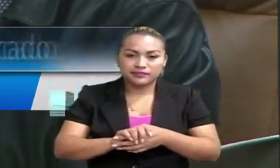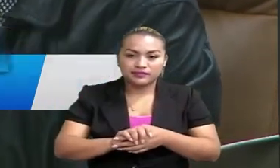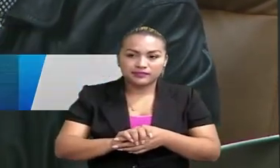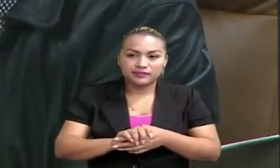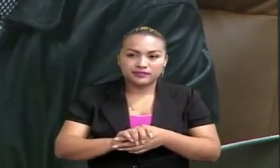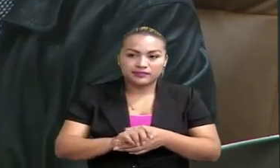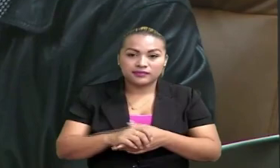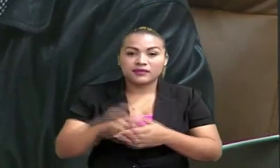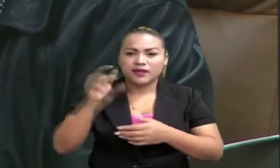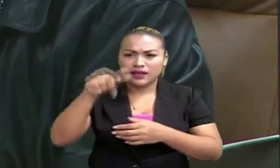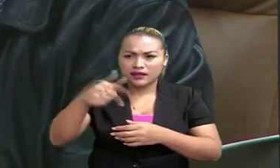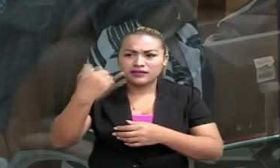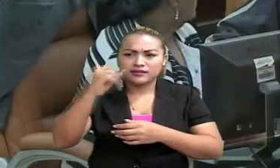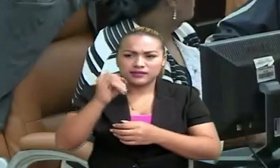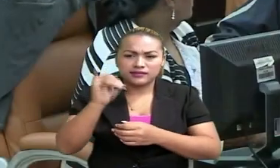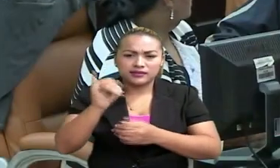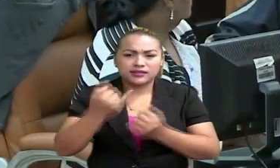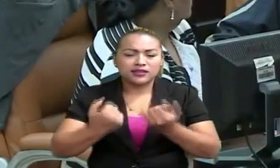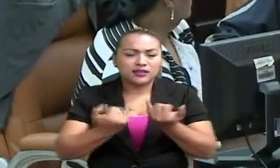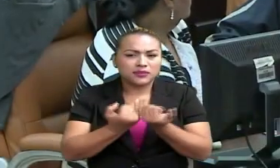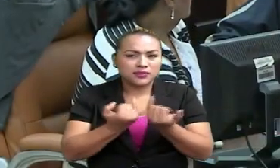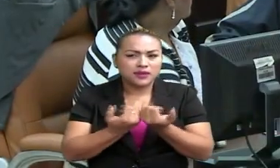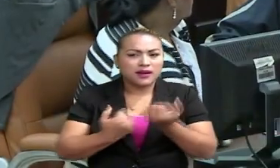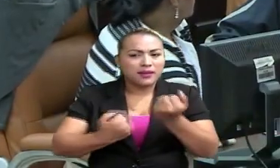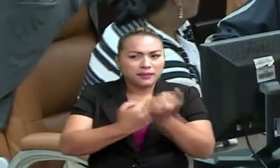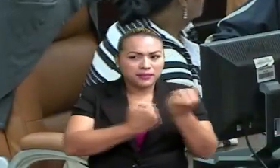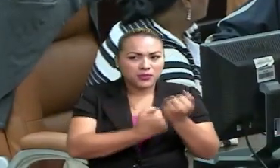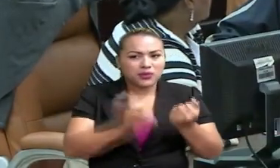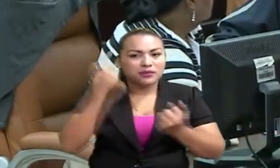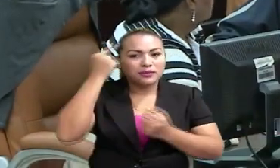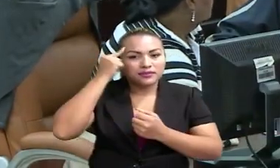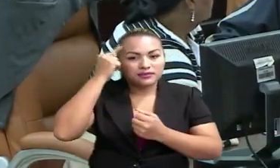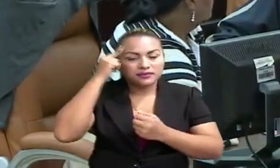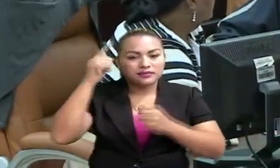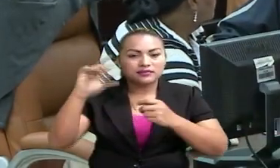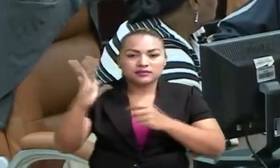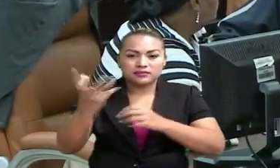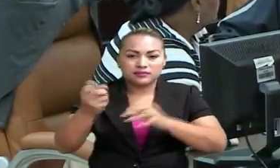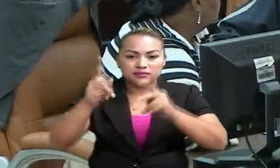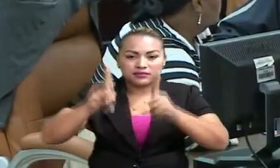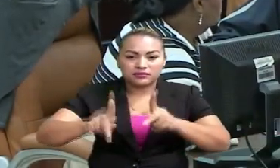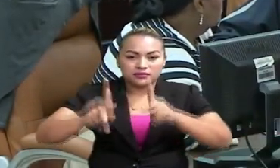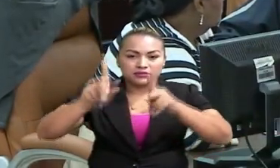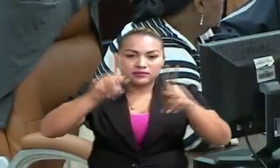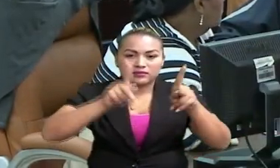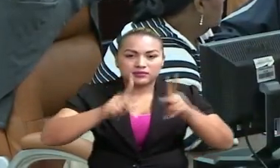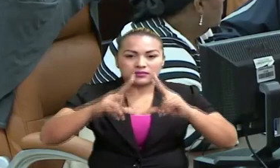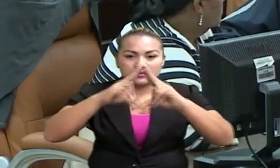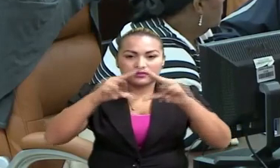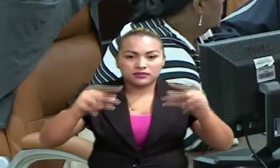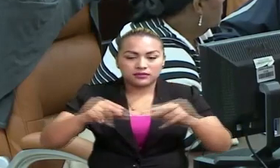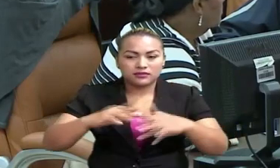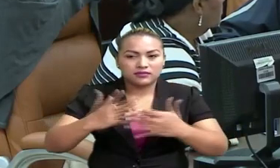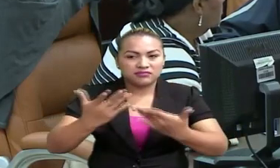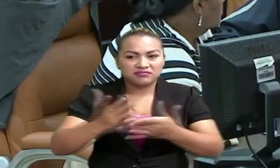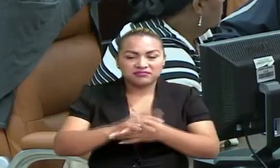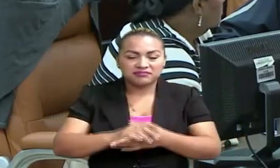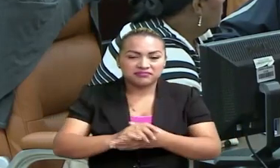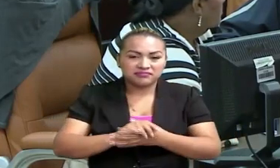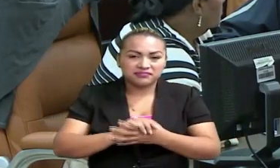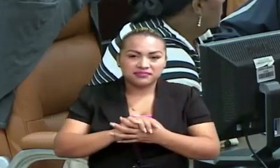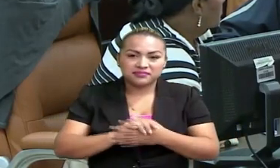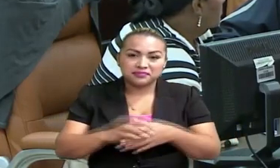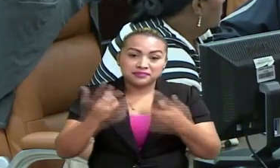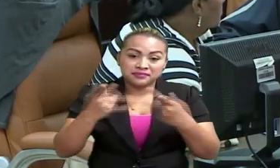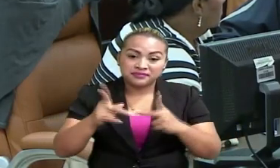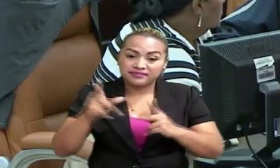Y ahí coincido con los argumentos de extemporaneidad o que no es oportuna. Es